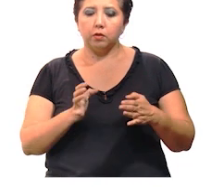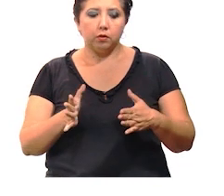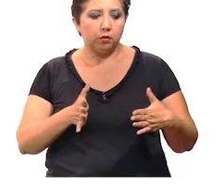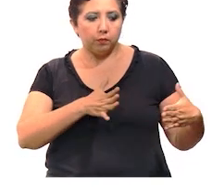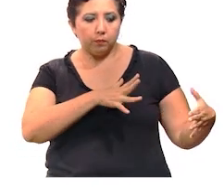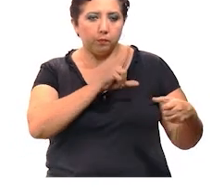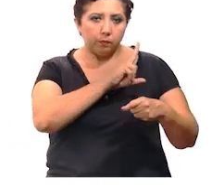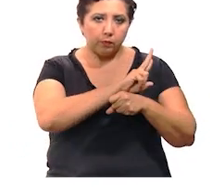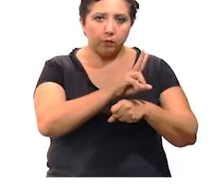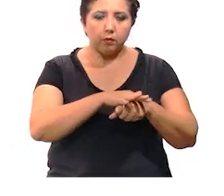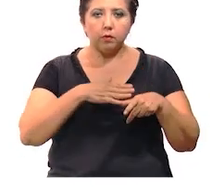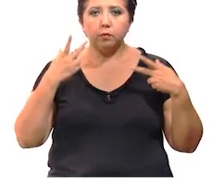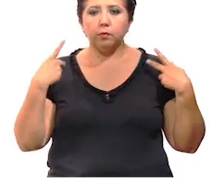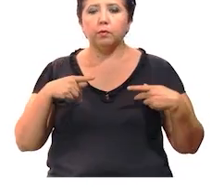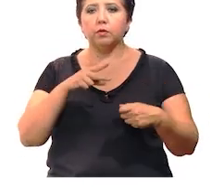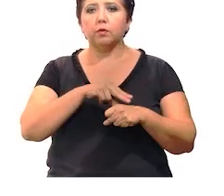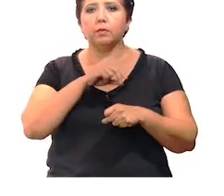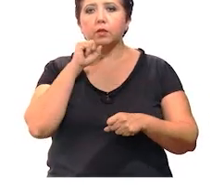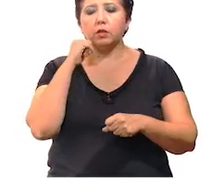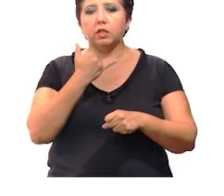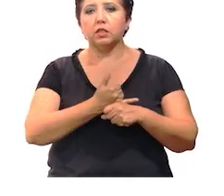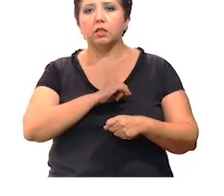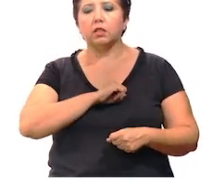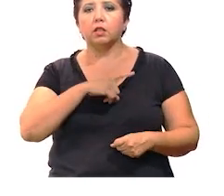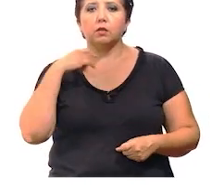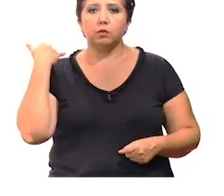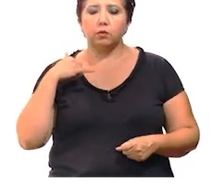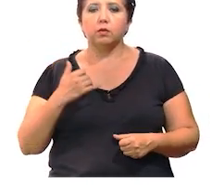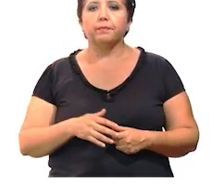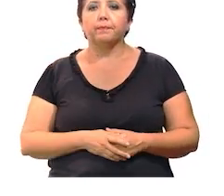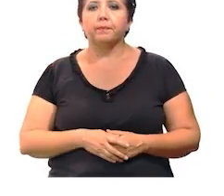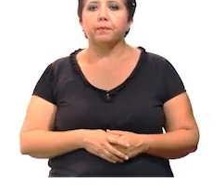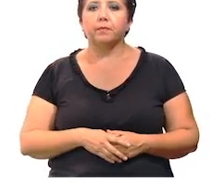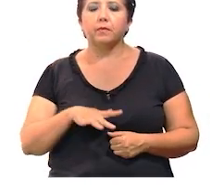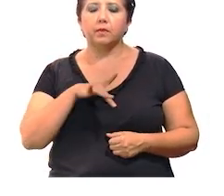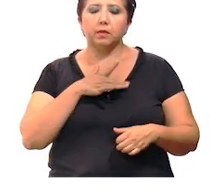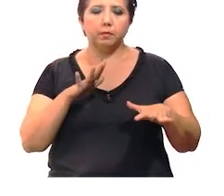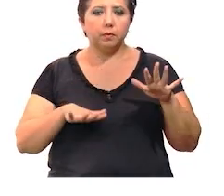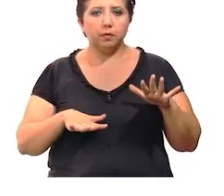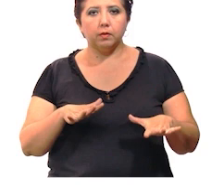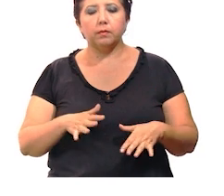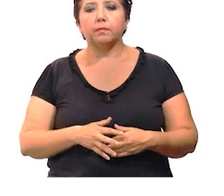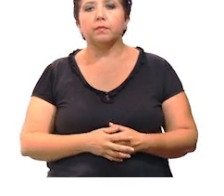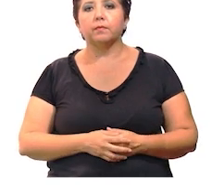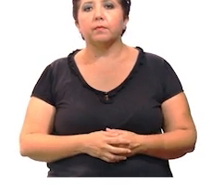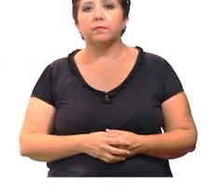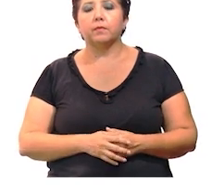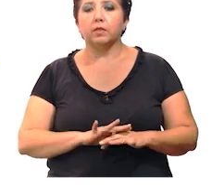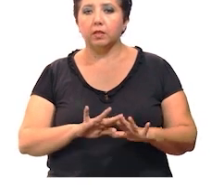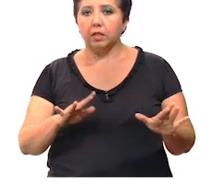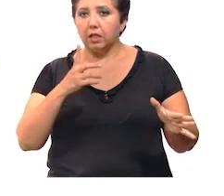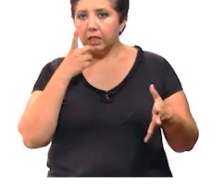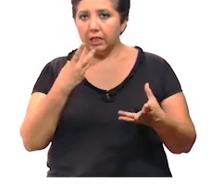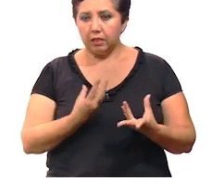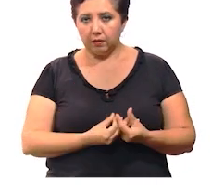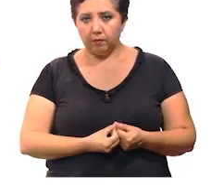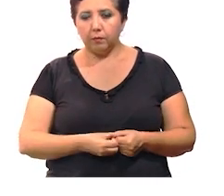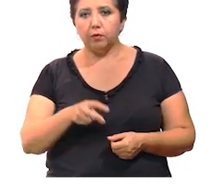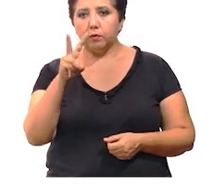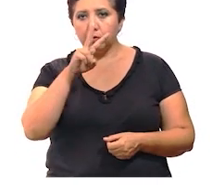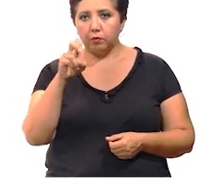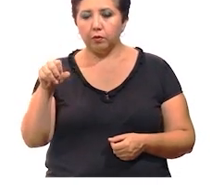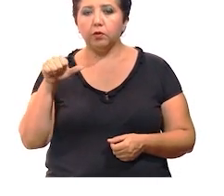aislados y monitoreados constantemente por personal médico de la Secretaría de Salud de Yucatán. Presentan síntomas leves. Como ya mencionamos,